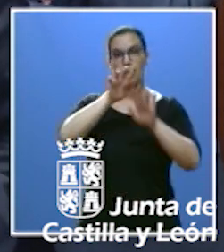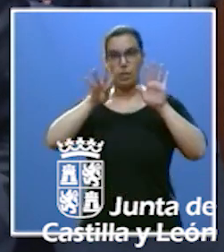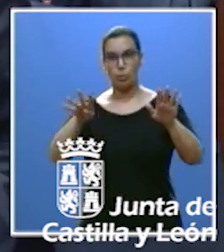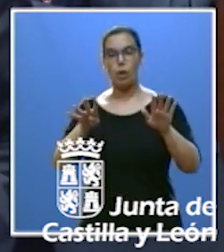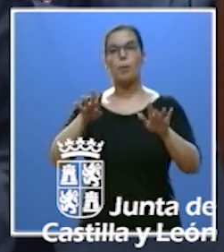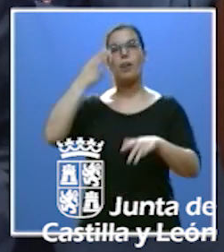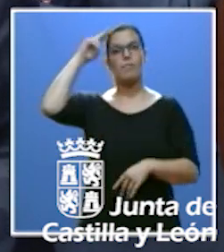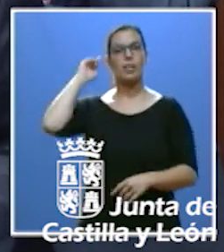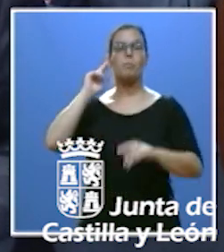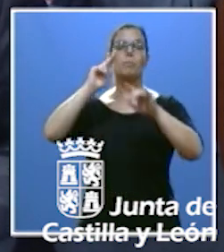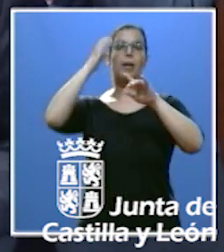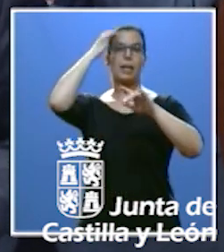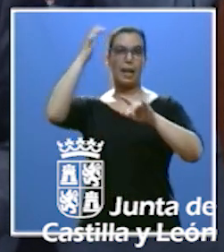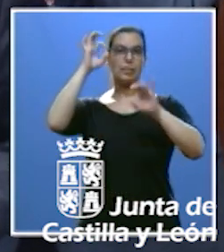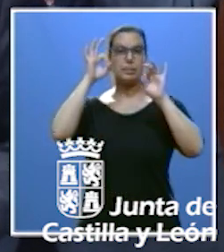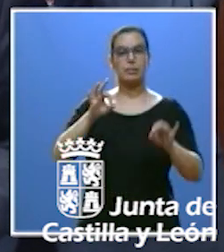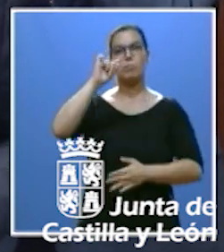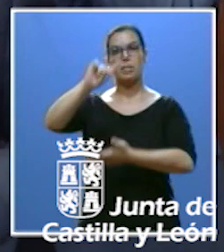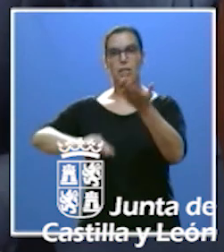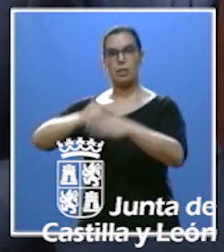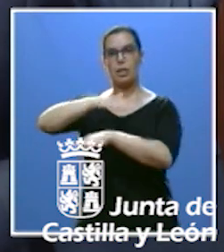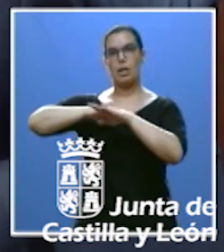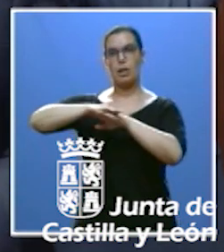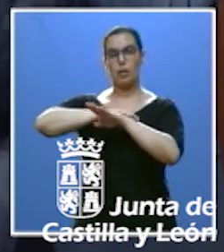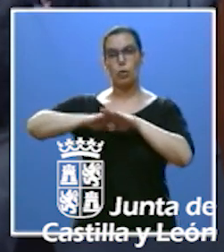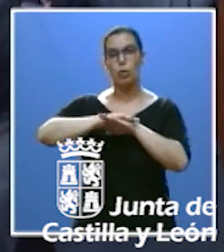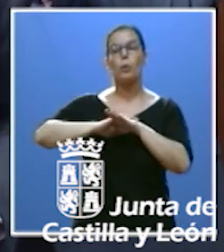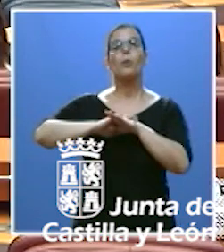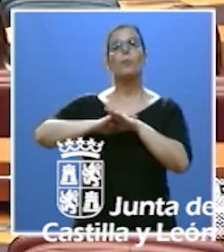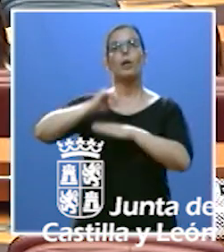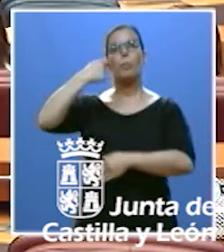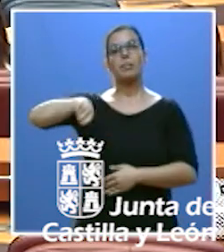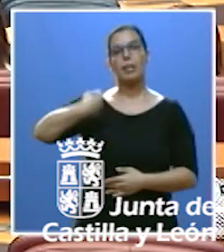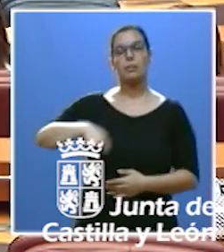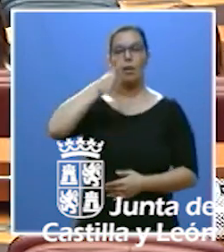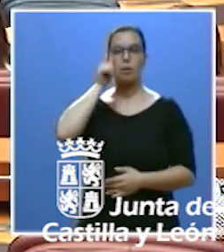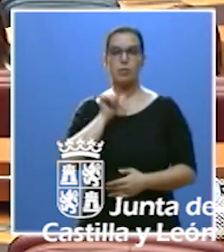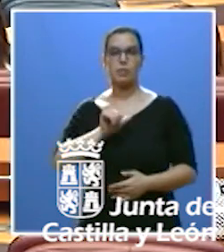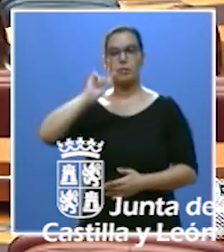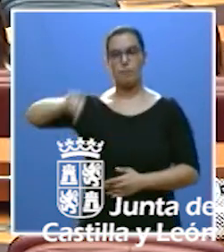Rey, el presidente del Gobierno, Pedro Sánchez Pérez Castejón.